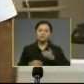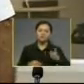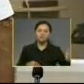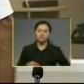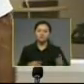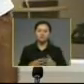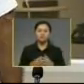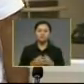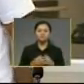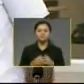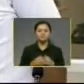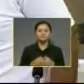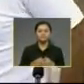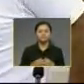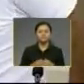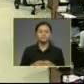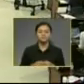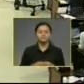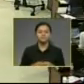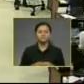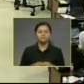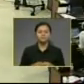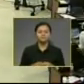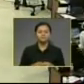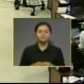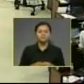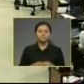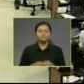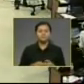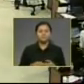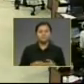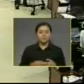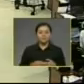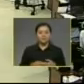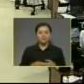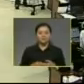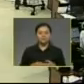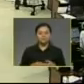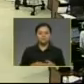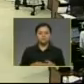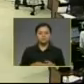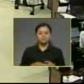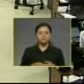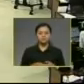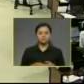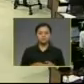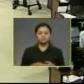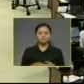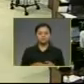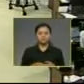violar la libertad de expresión. Muchas gracias. Gracias. Asambleísta Serrano, por favor.